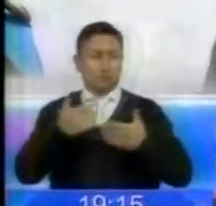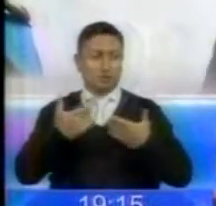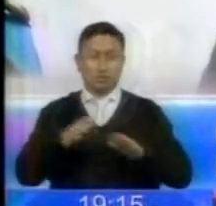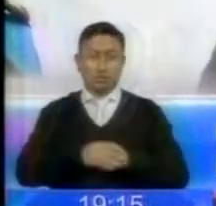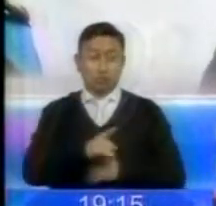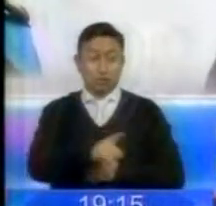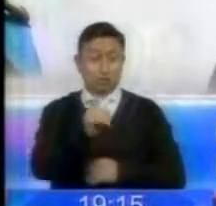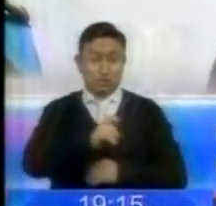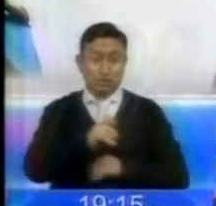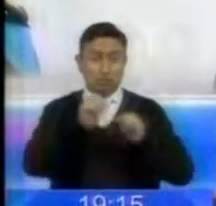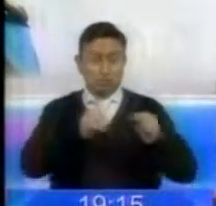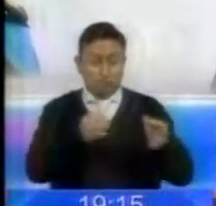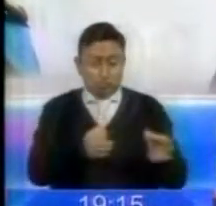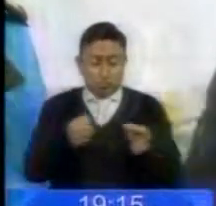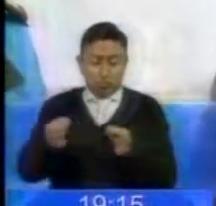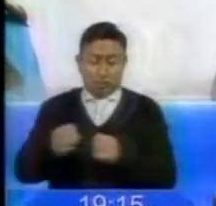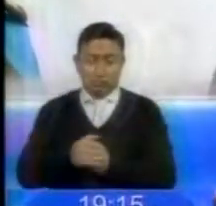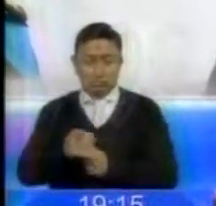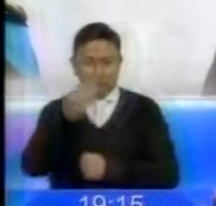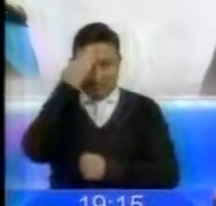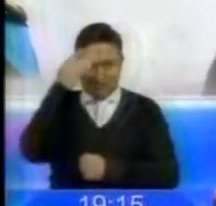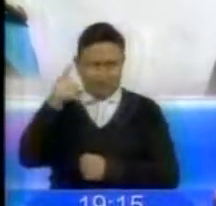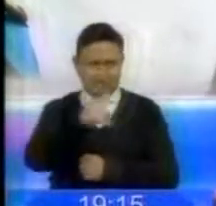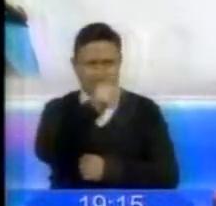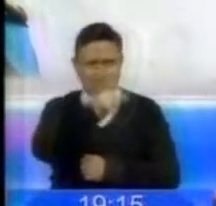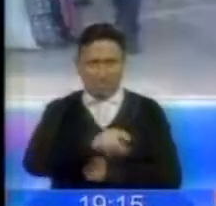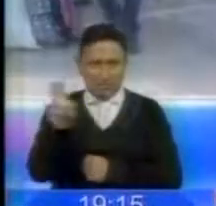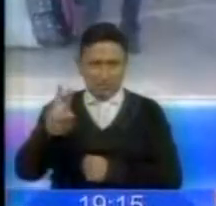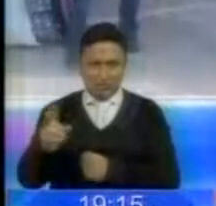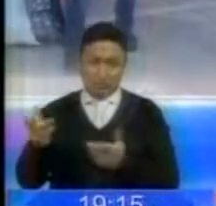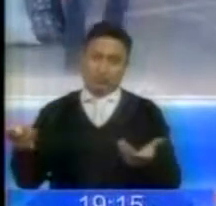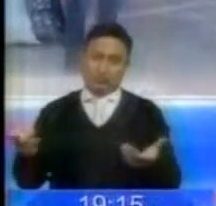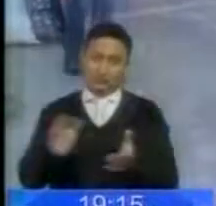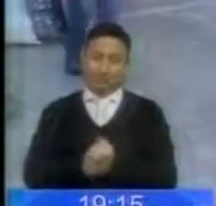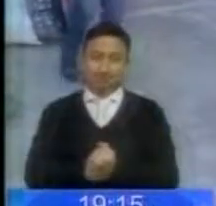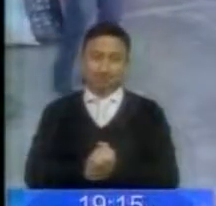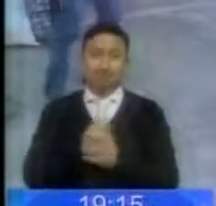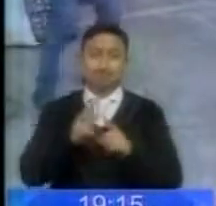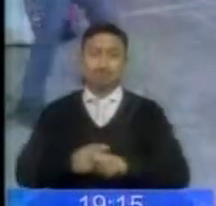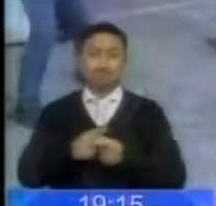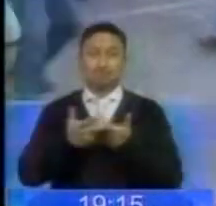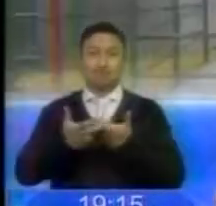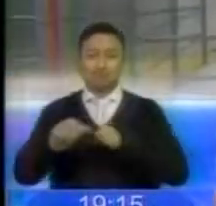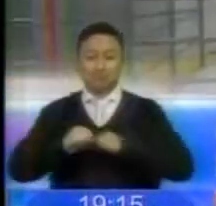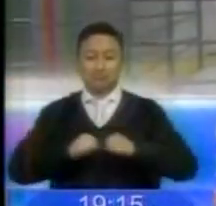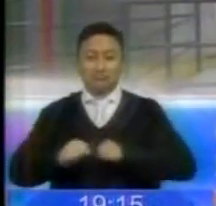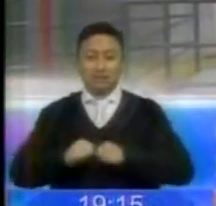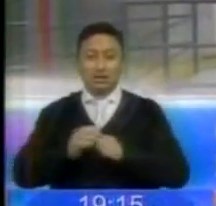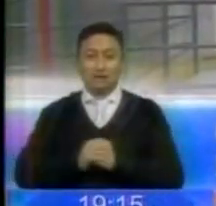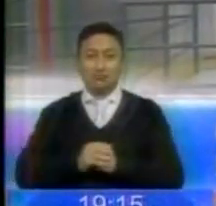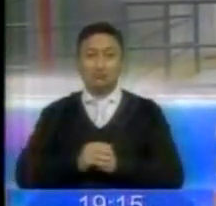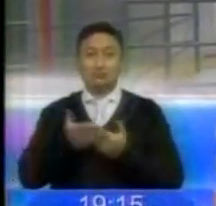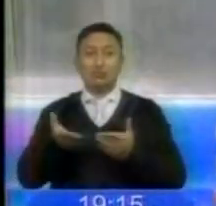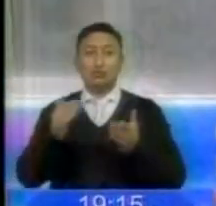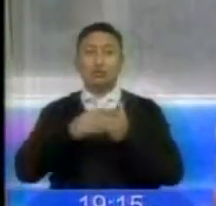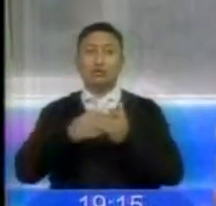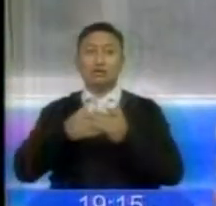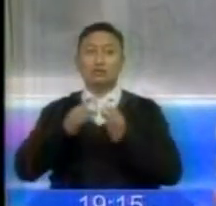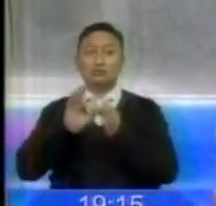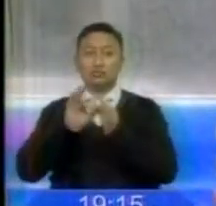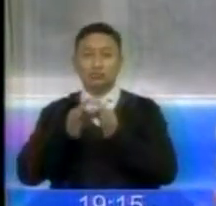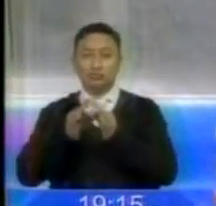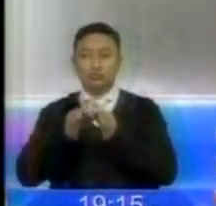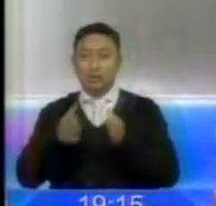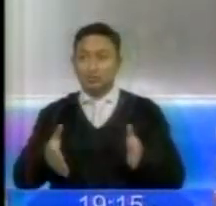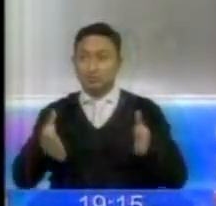necesidad de ciudadanos que ustedes saben las condiciones por las que salen de su país entonces iniciaron los trabajos de refacción de la infraestructura puertas